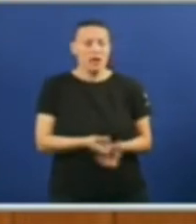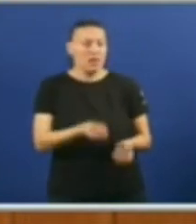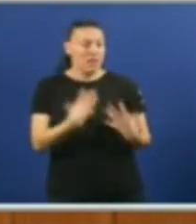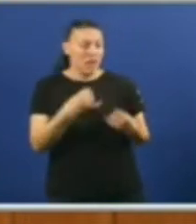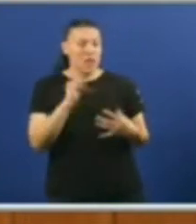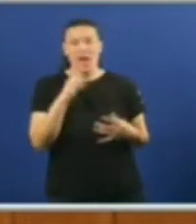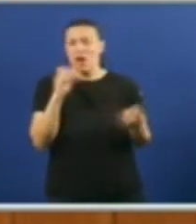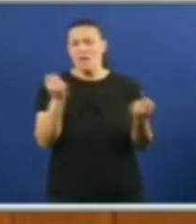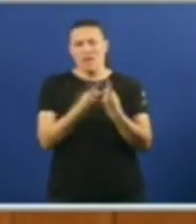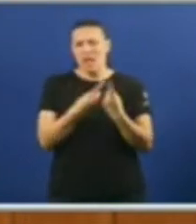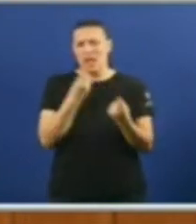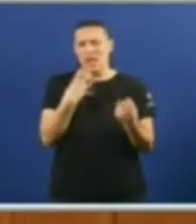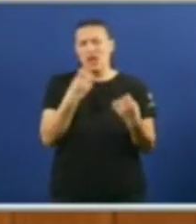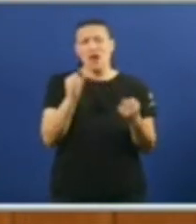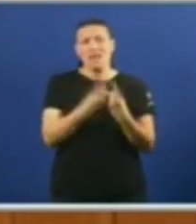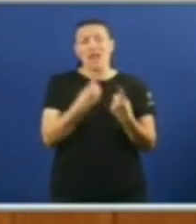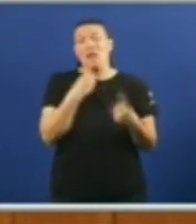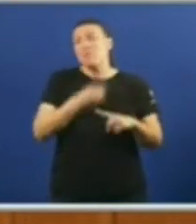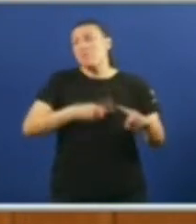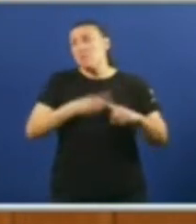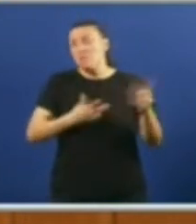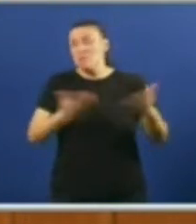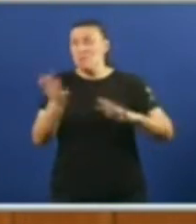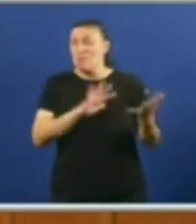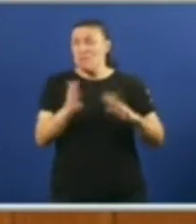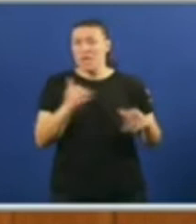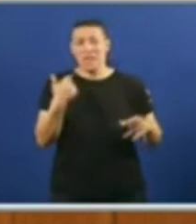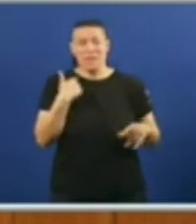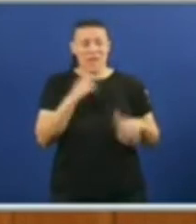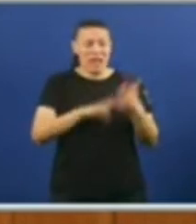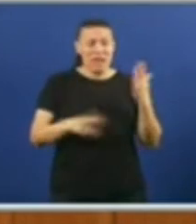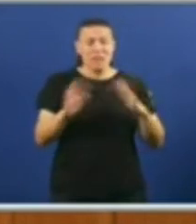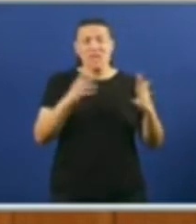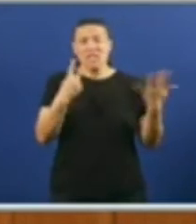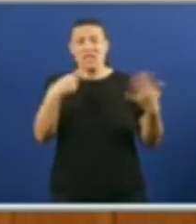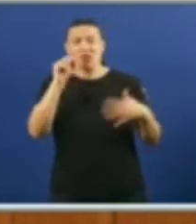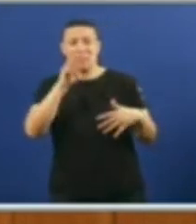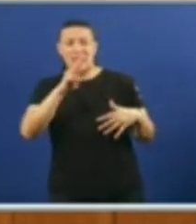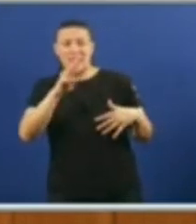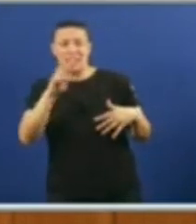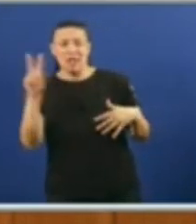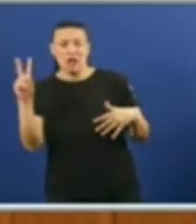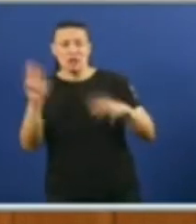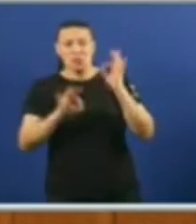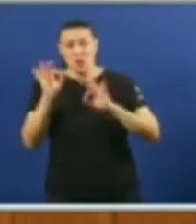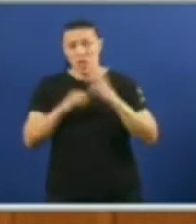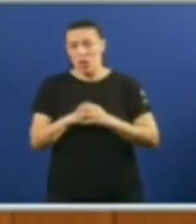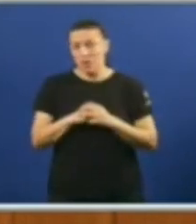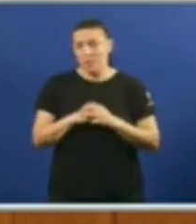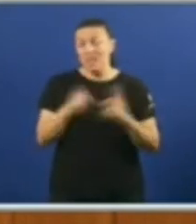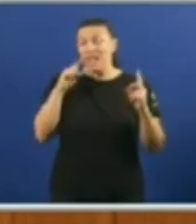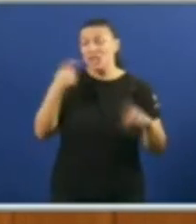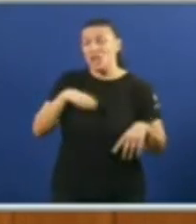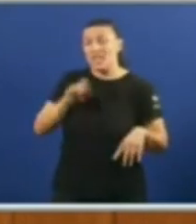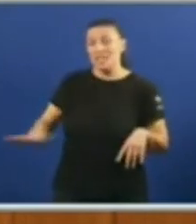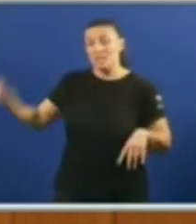ademais oficiais, a media de perdas de Galiza no transporte da enerxía é do 6,32%. No caso do Estado